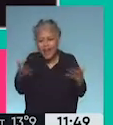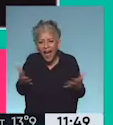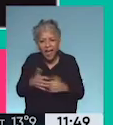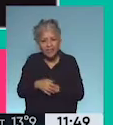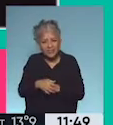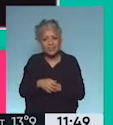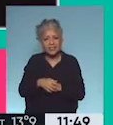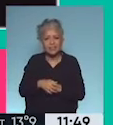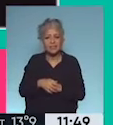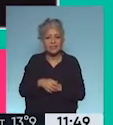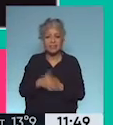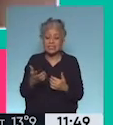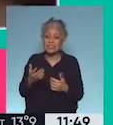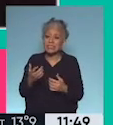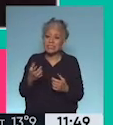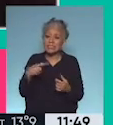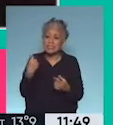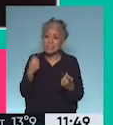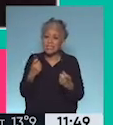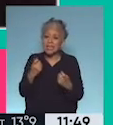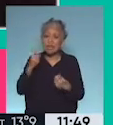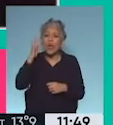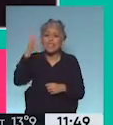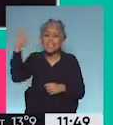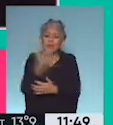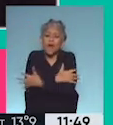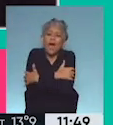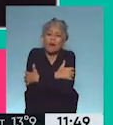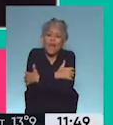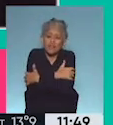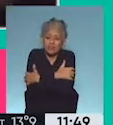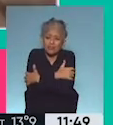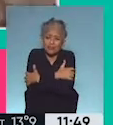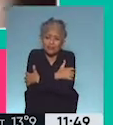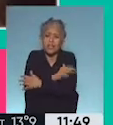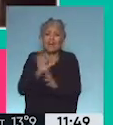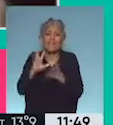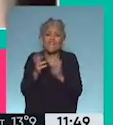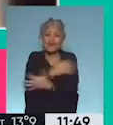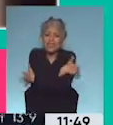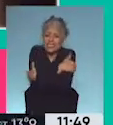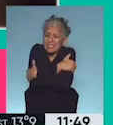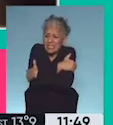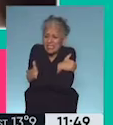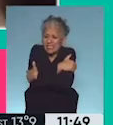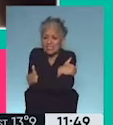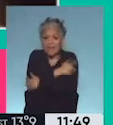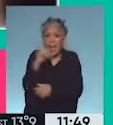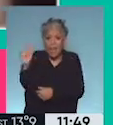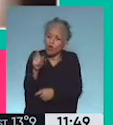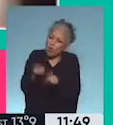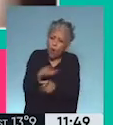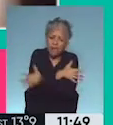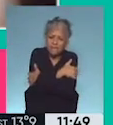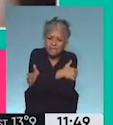muy necesario y muy extrañado abrazarnos, así que abrazo enorme. Así. Abrazo enorme de todo corazón. Abrazo en la distancia y te vemos en el